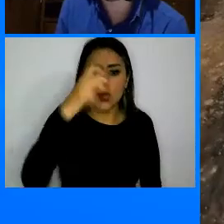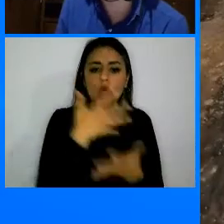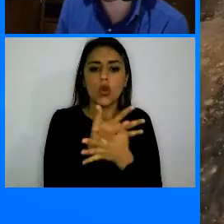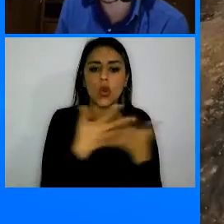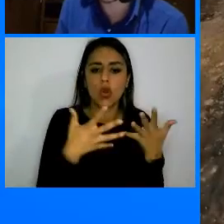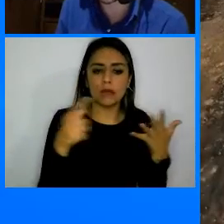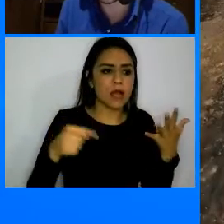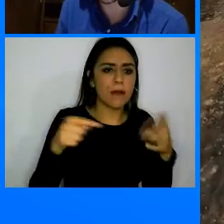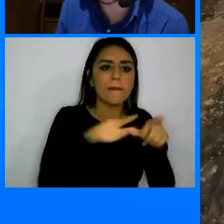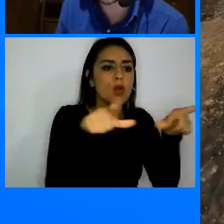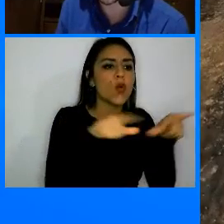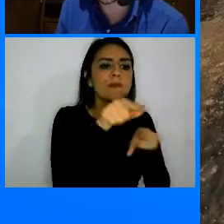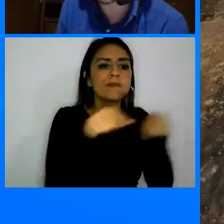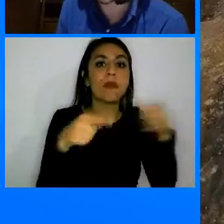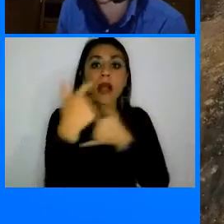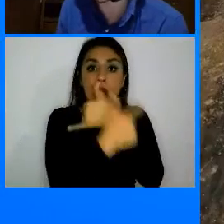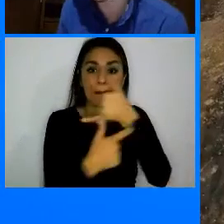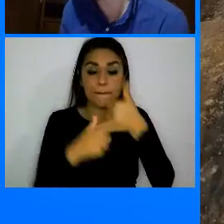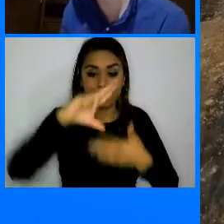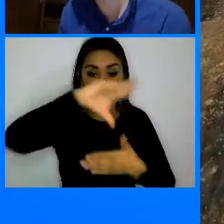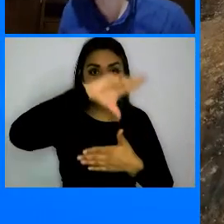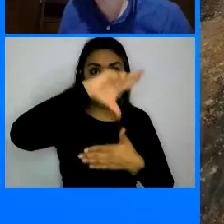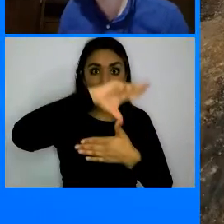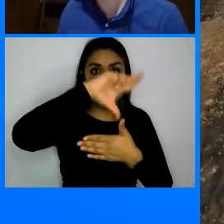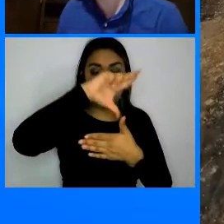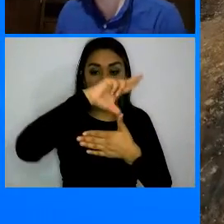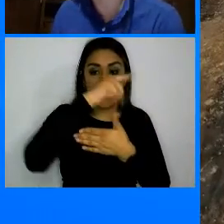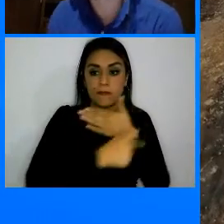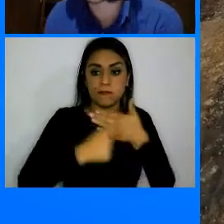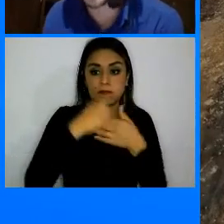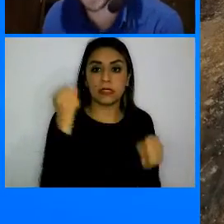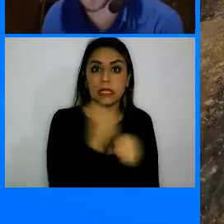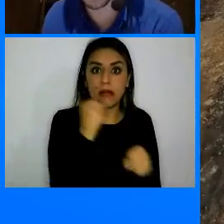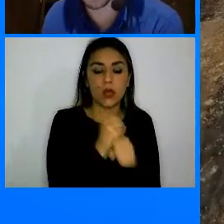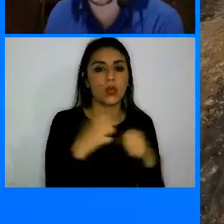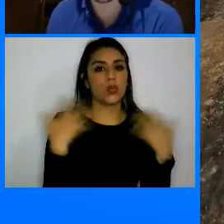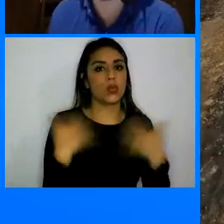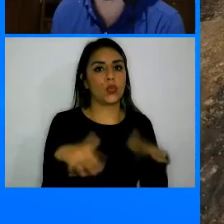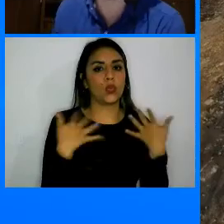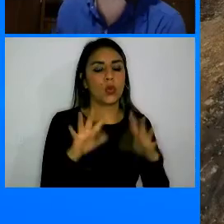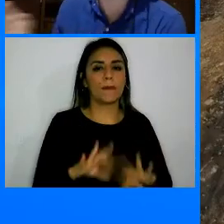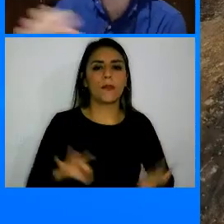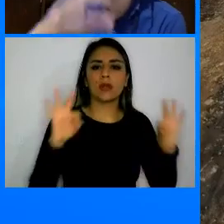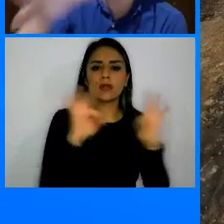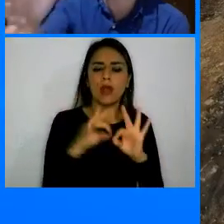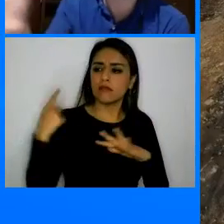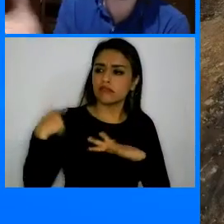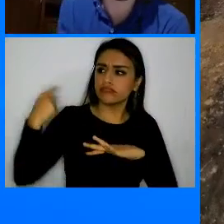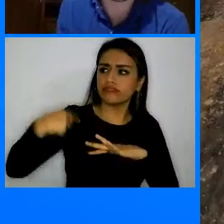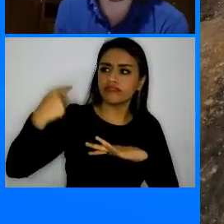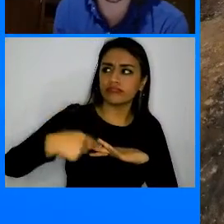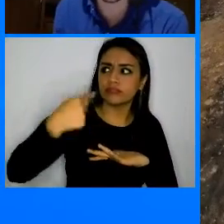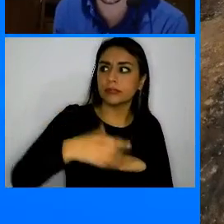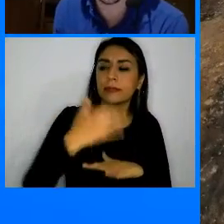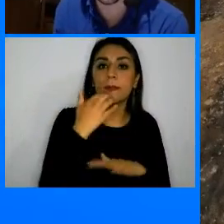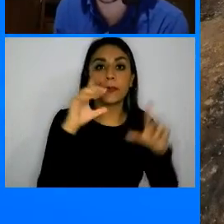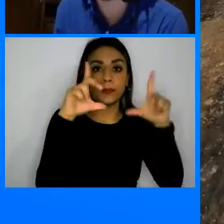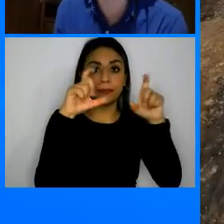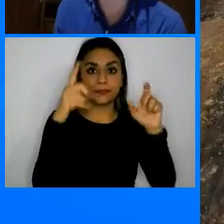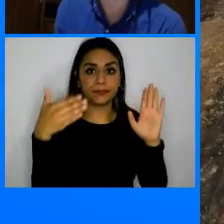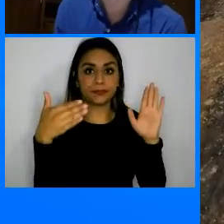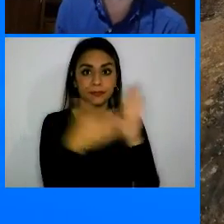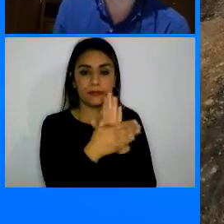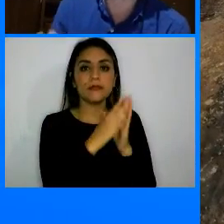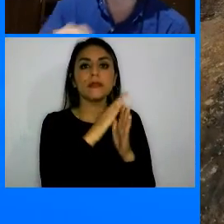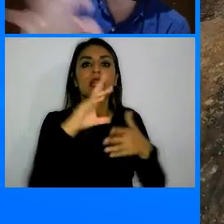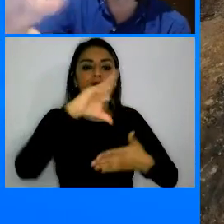pero en América el trabajo, digamos, arqueológico también es importantísimo, se hace frecuentemente. Esta imagen, por ejemplo, es de una excavación en